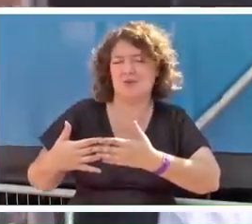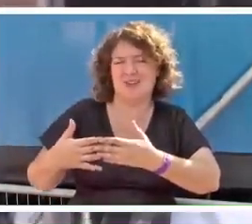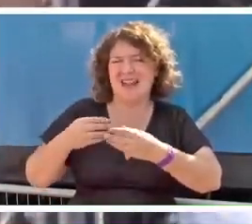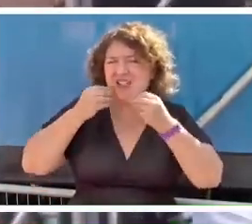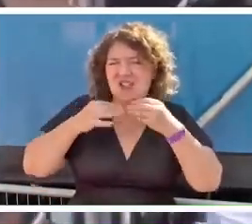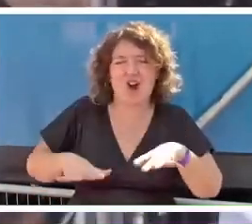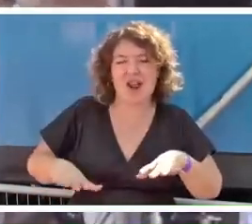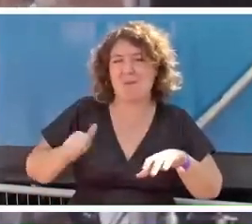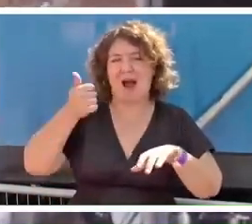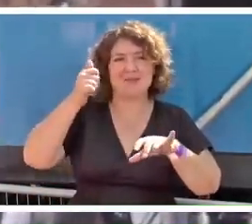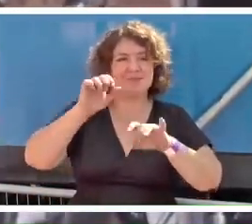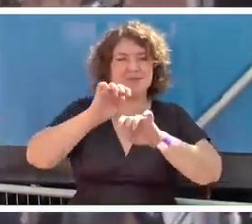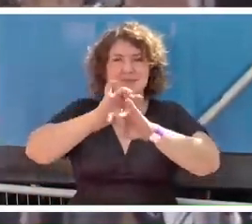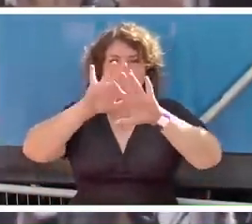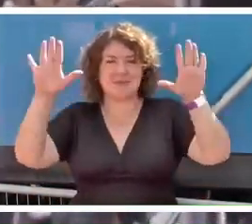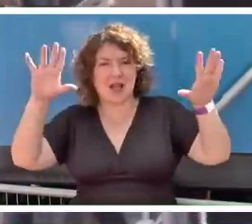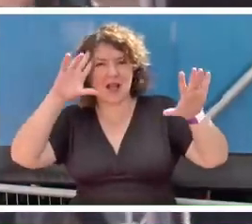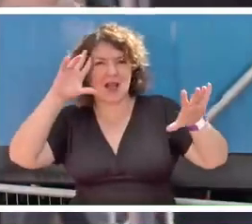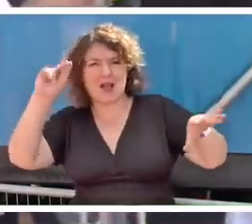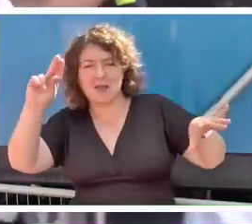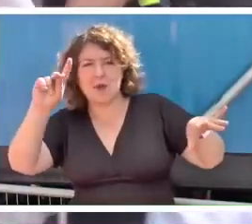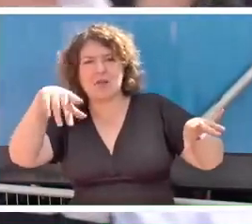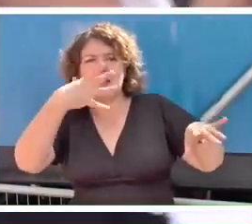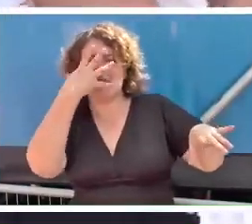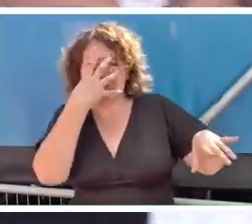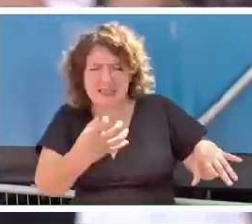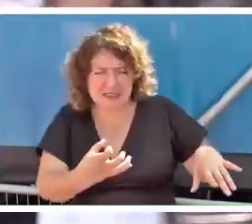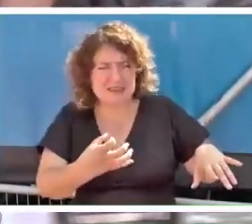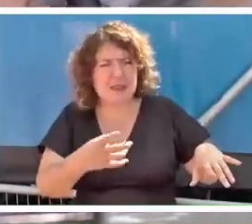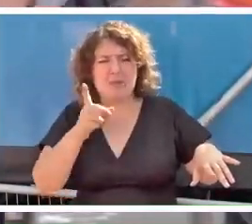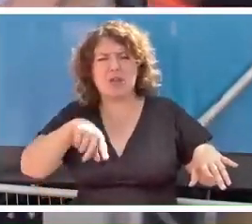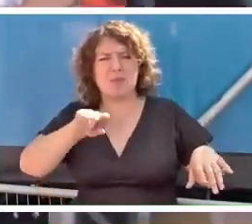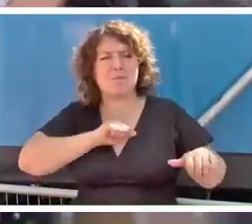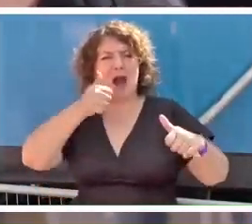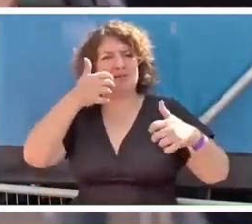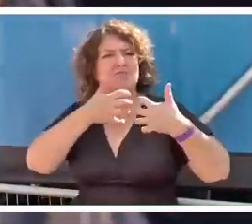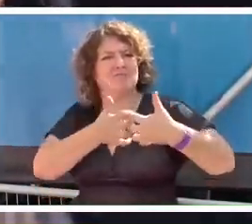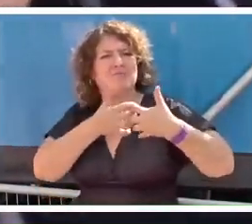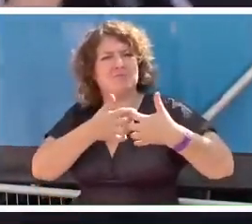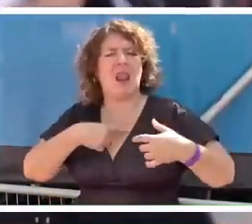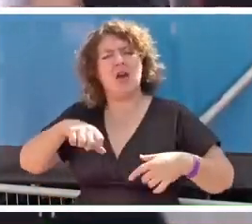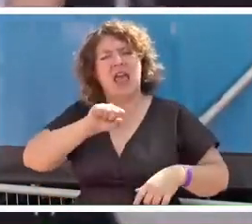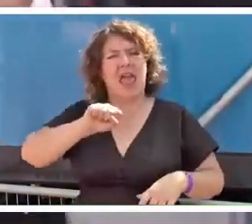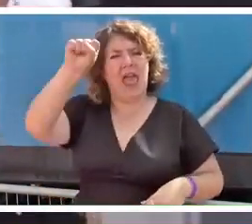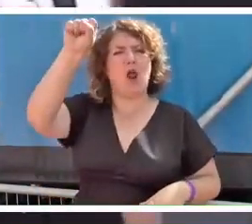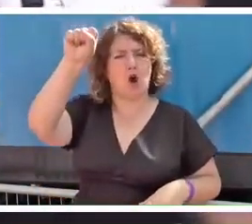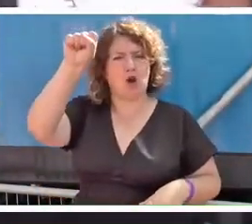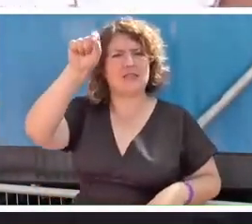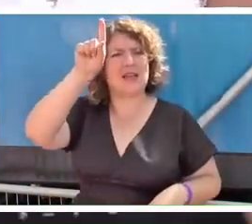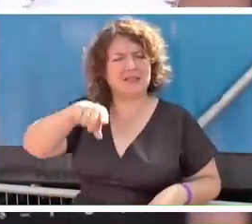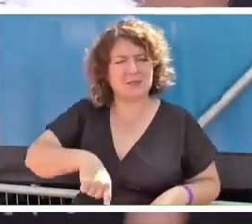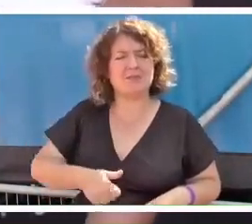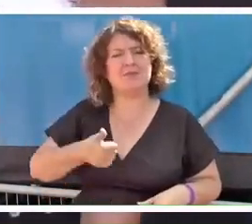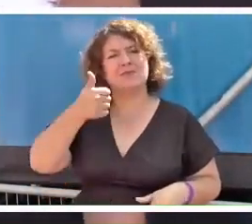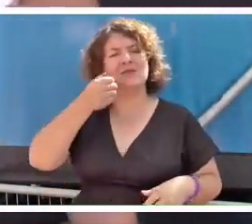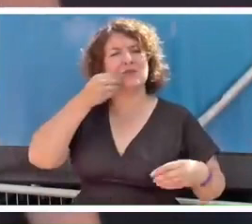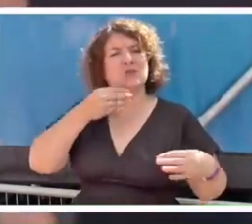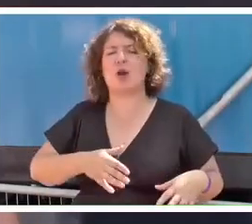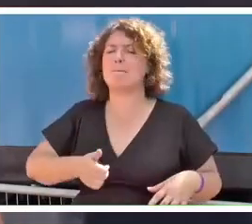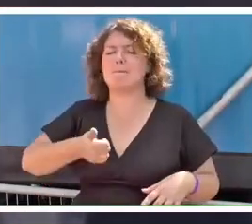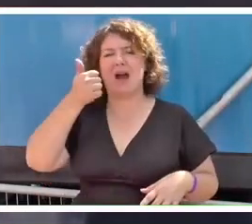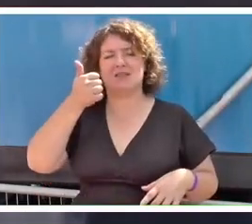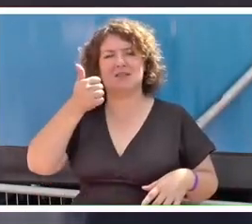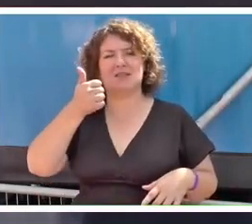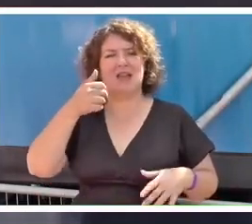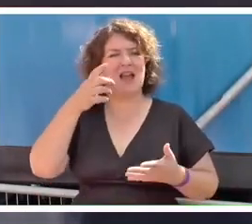lúcida, seguramente la historia más triste, la más combativa, la más heroica y seguramente que la historia con